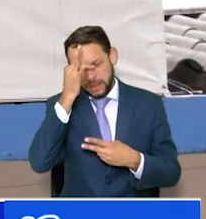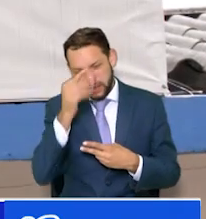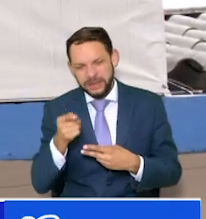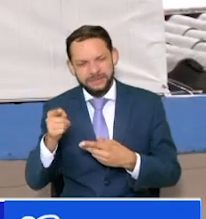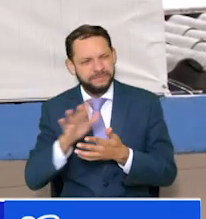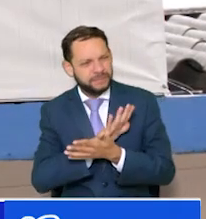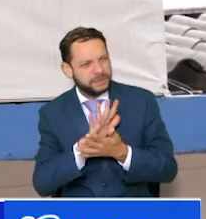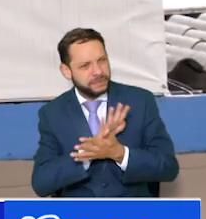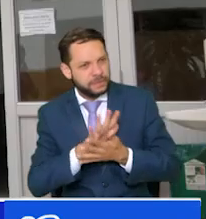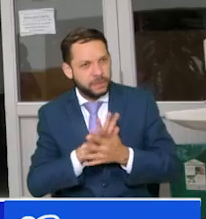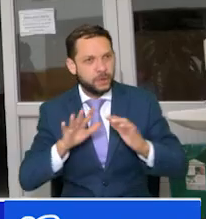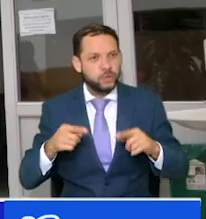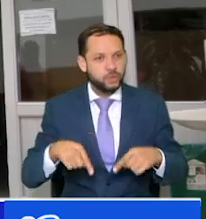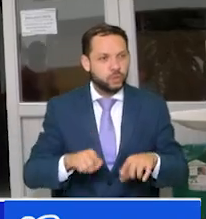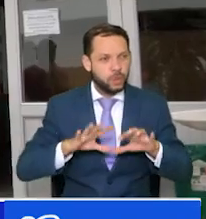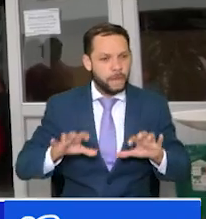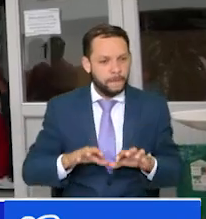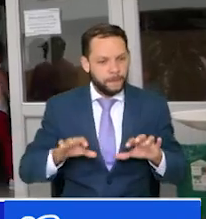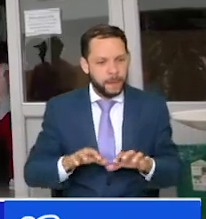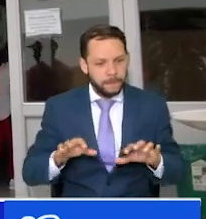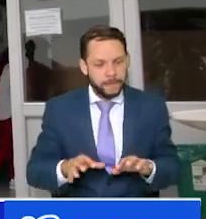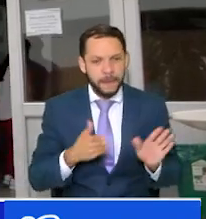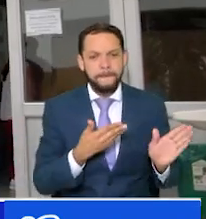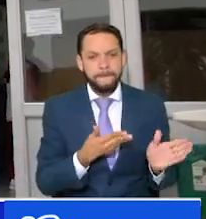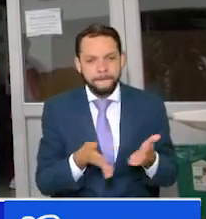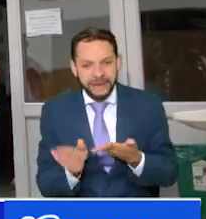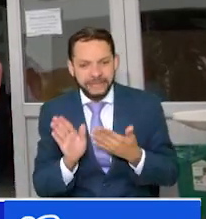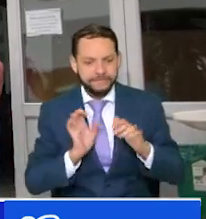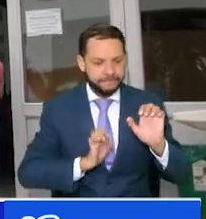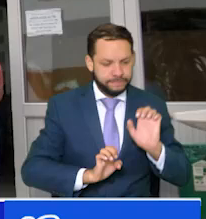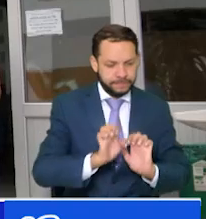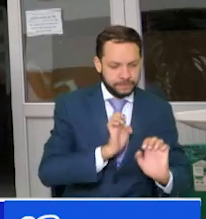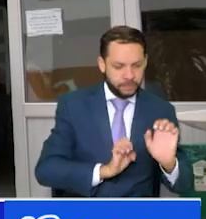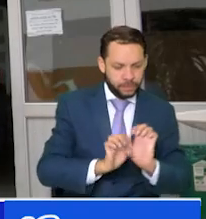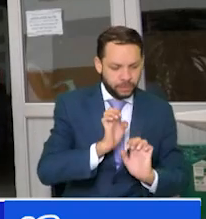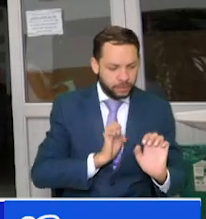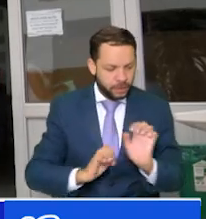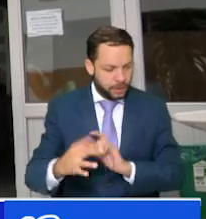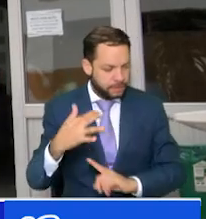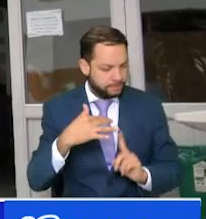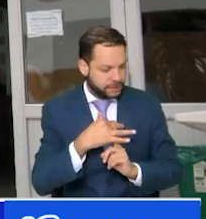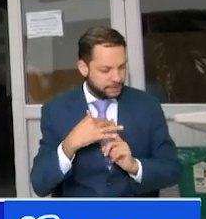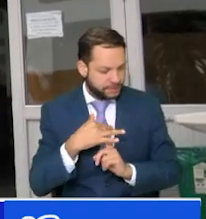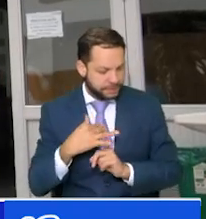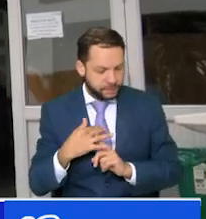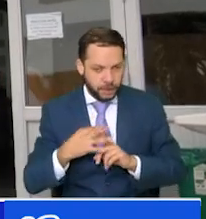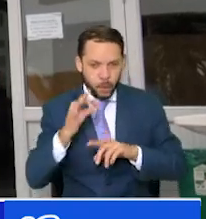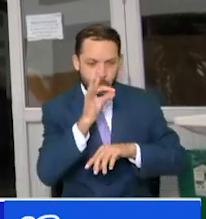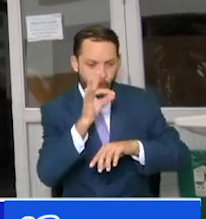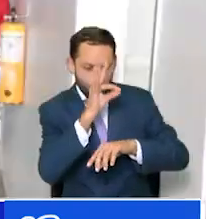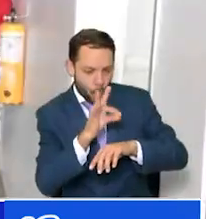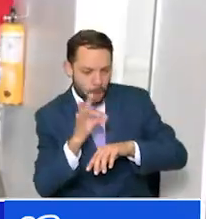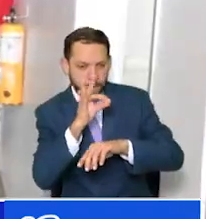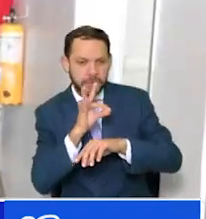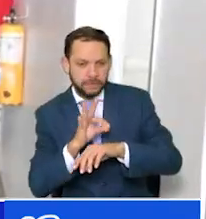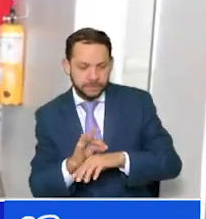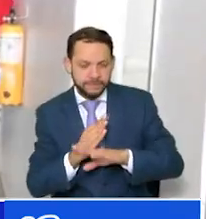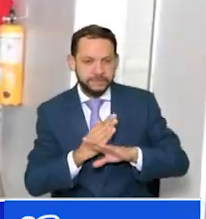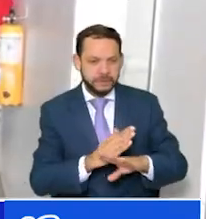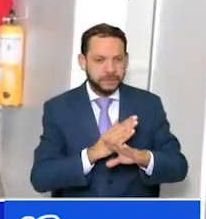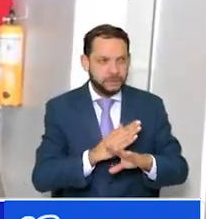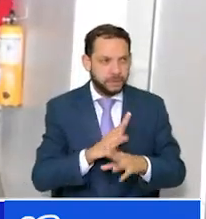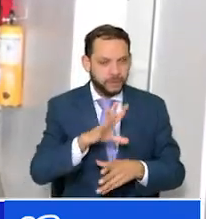a cabo una serie de actividades como parte de un plan de contingencia para contener el brote de dengue en la región entre las medidas adoptadas se